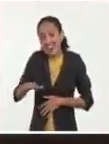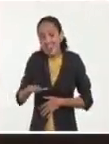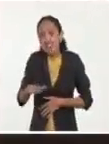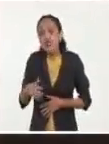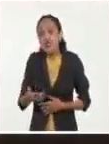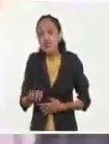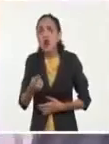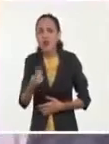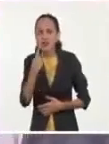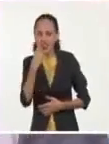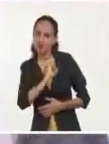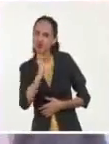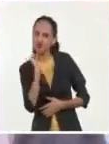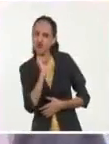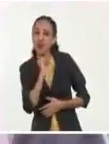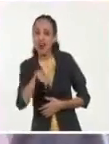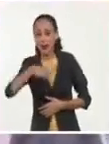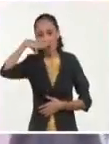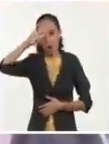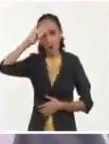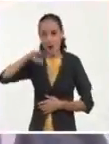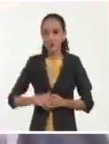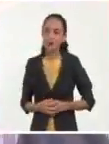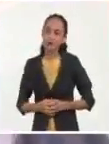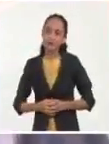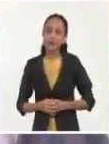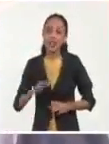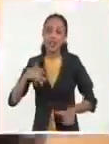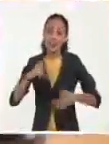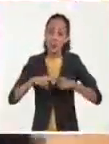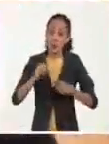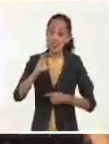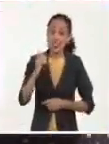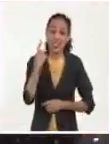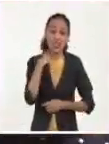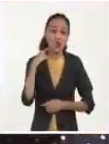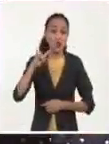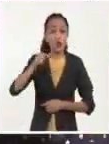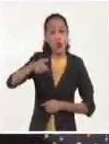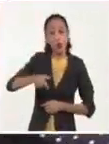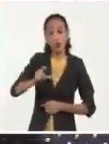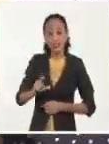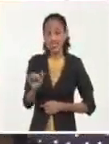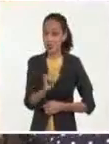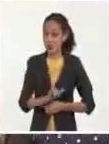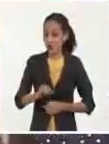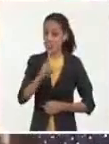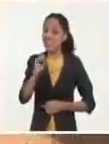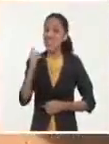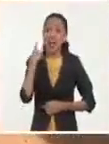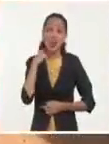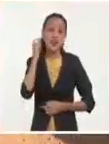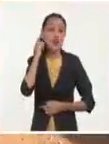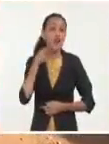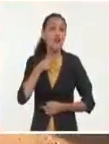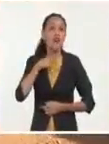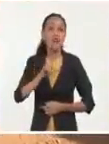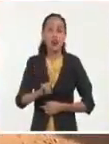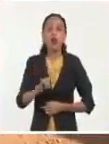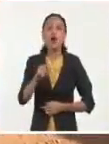de pequeño salen campeones en Cuba. Festejando el aniversario 60 de la Unión de Jóvenes Comunistas y el centenario de la FEU, el proyecto Con Todo